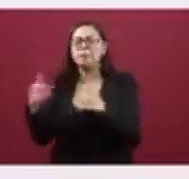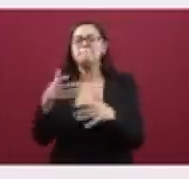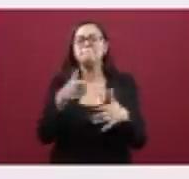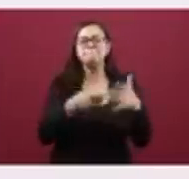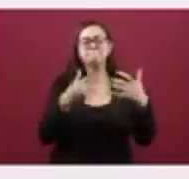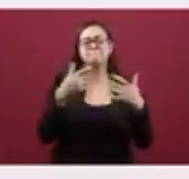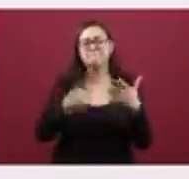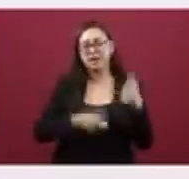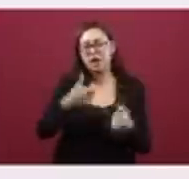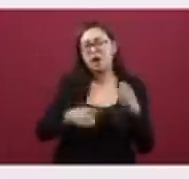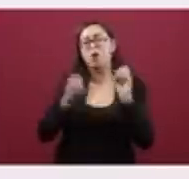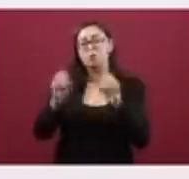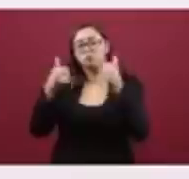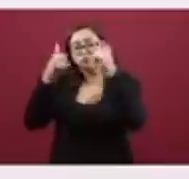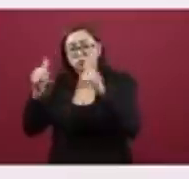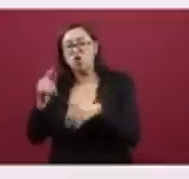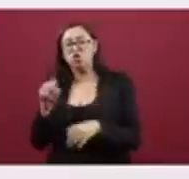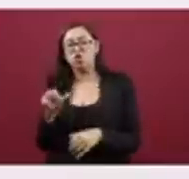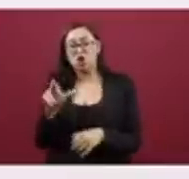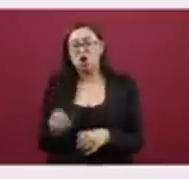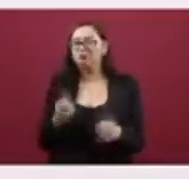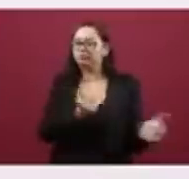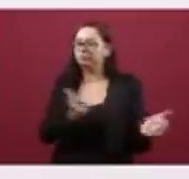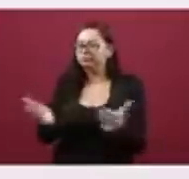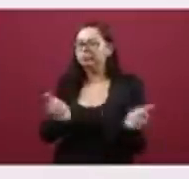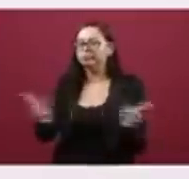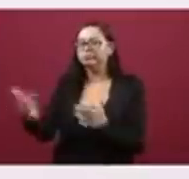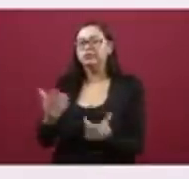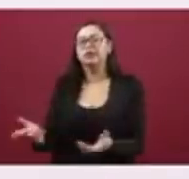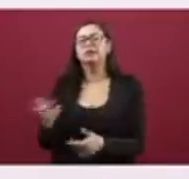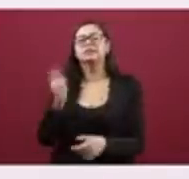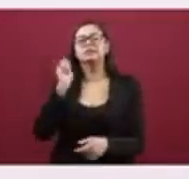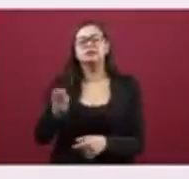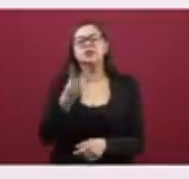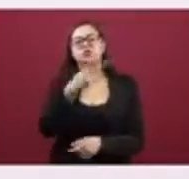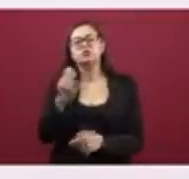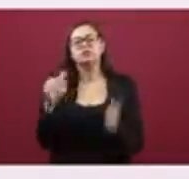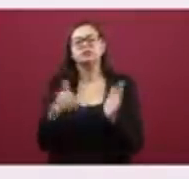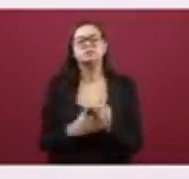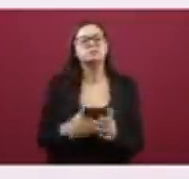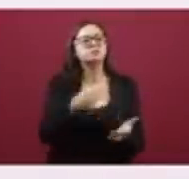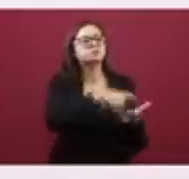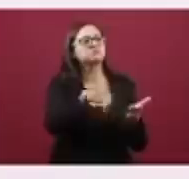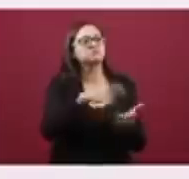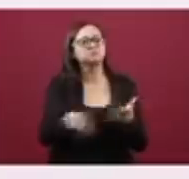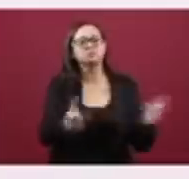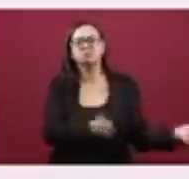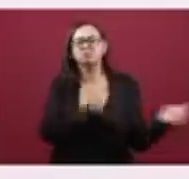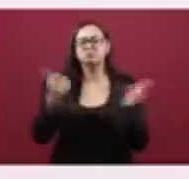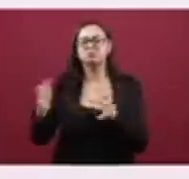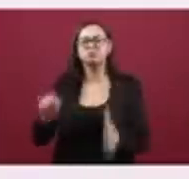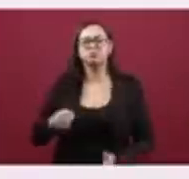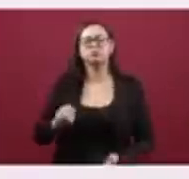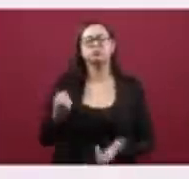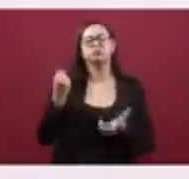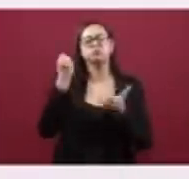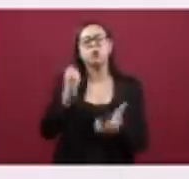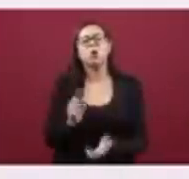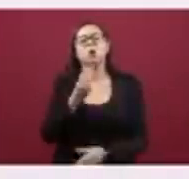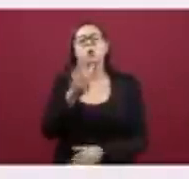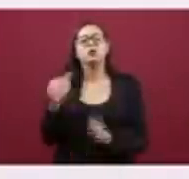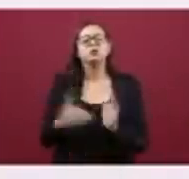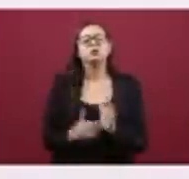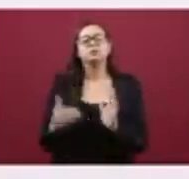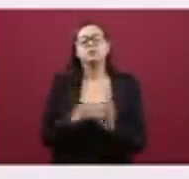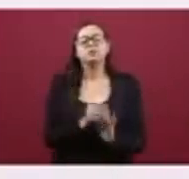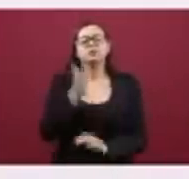lo cual representa adquirir 200 mil reses con un presupuesto autorizado de 4 mil